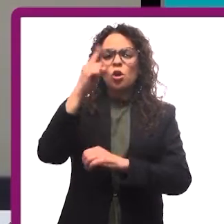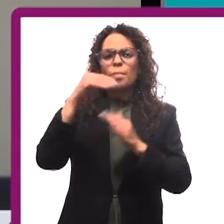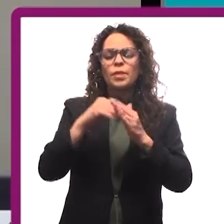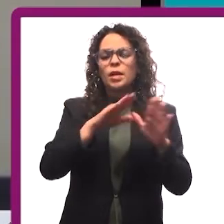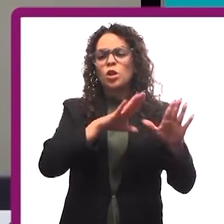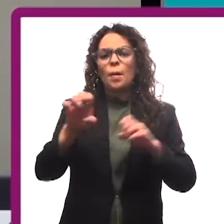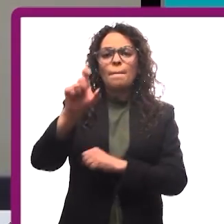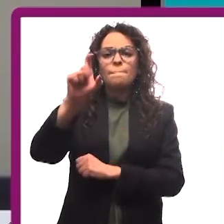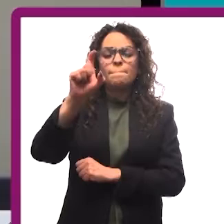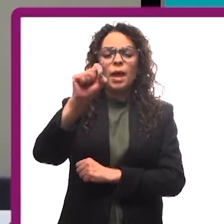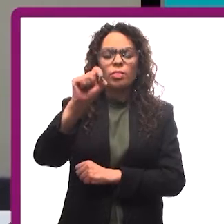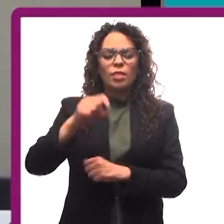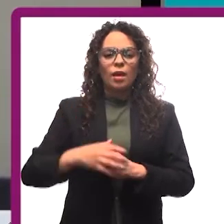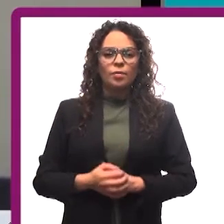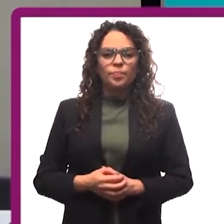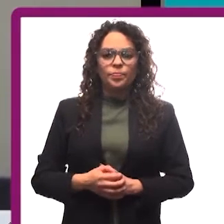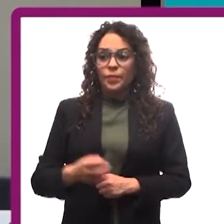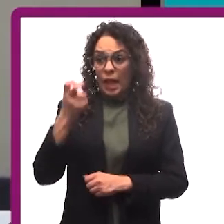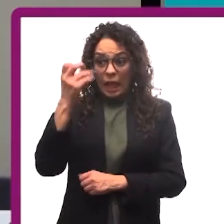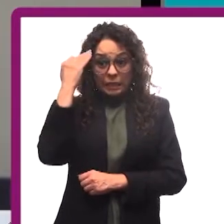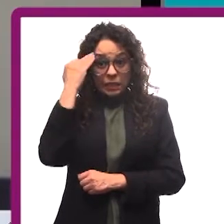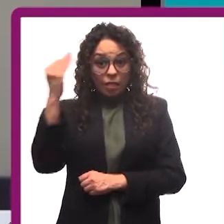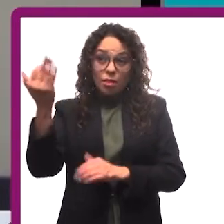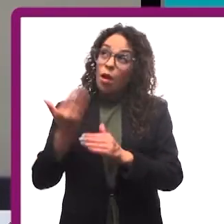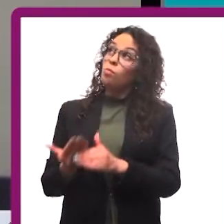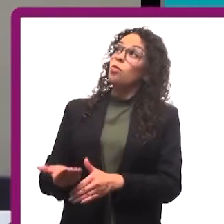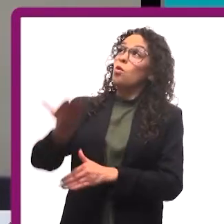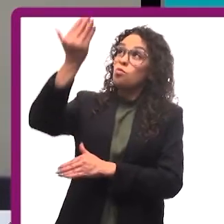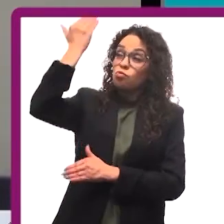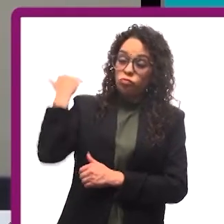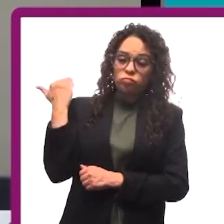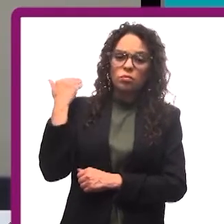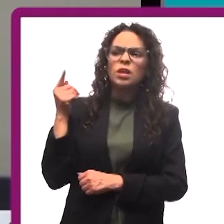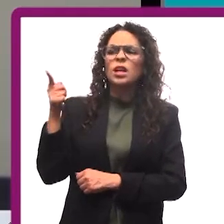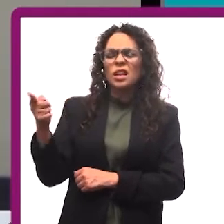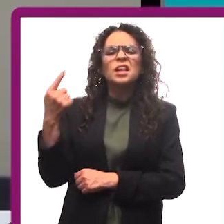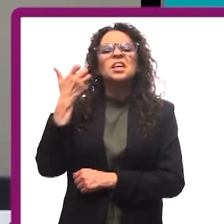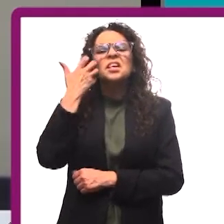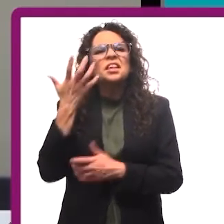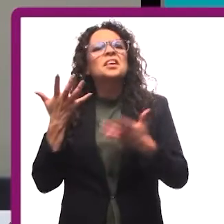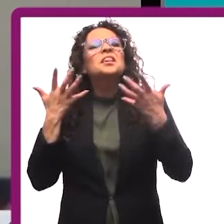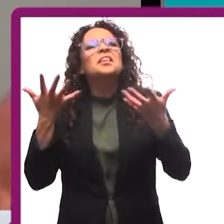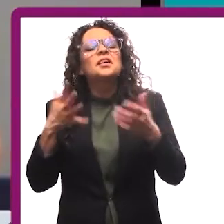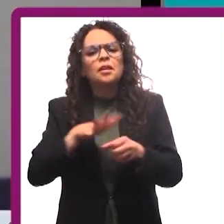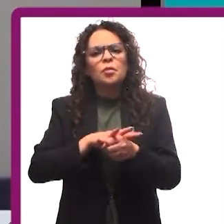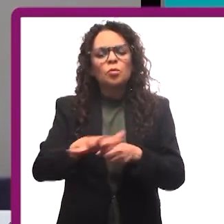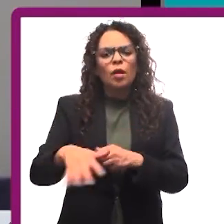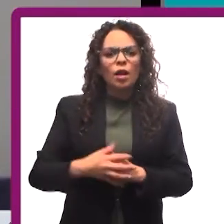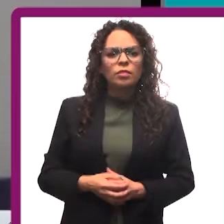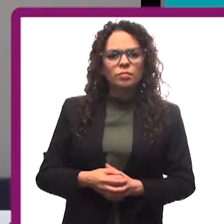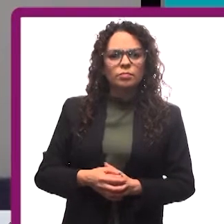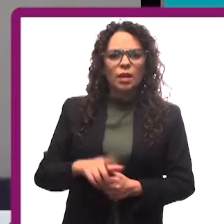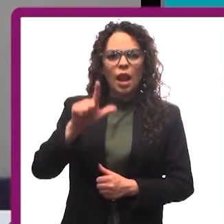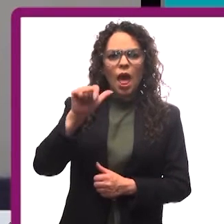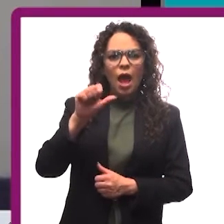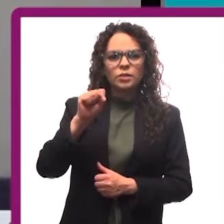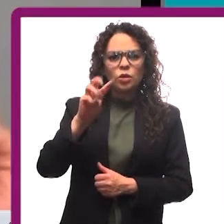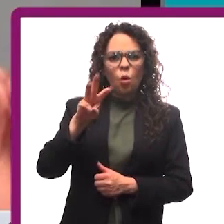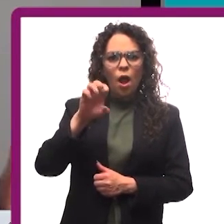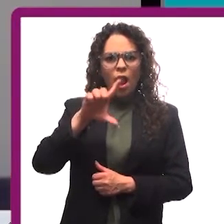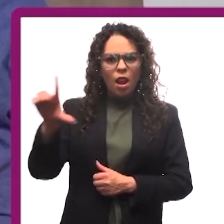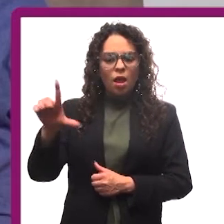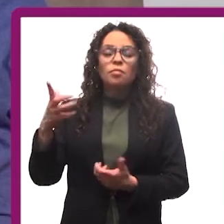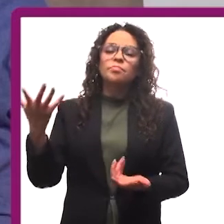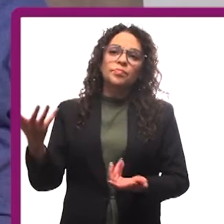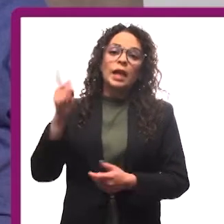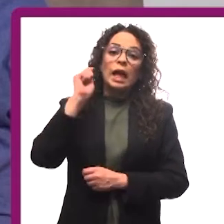1920. Y en aquel tiempo lo que buscaba Laswell era estudiar la acción